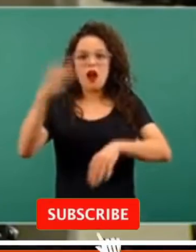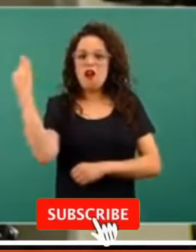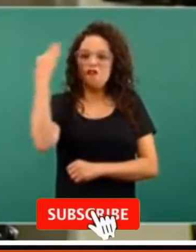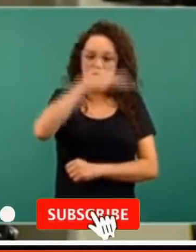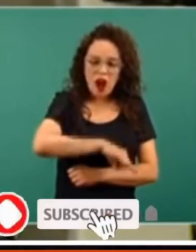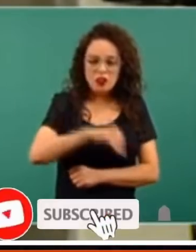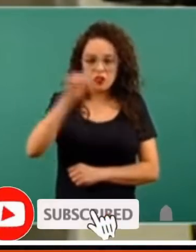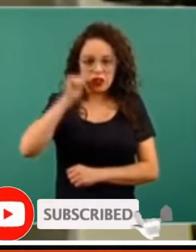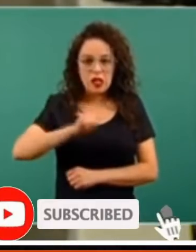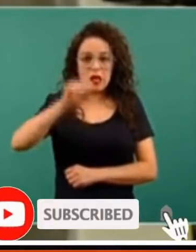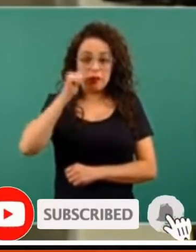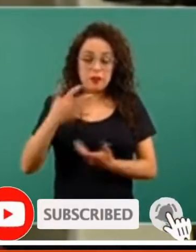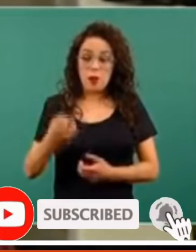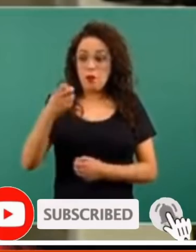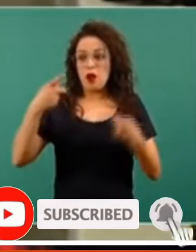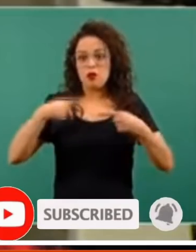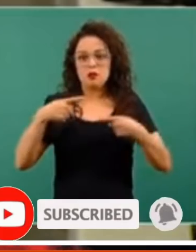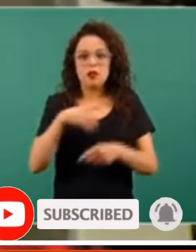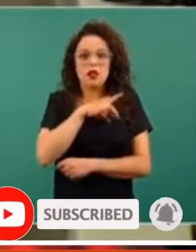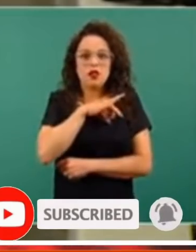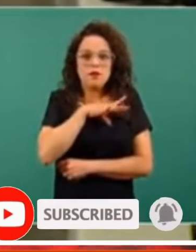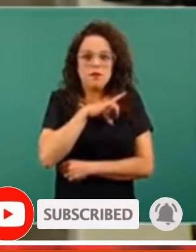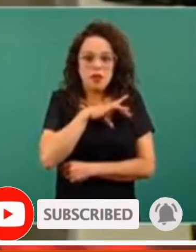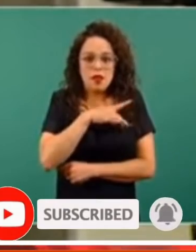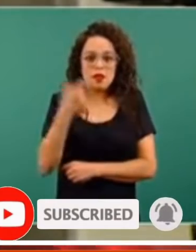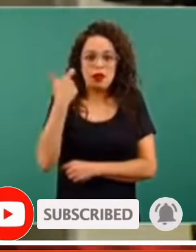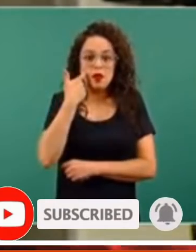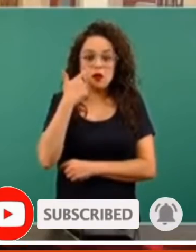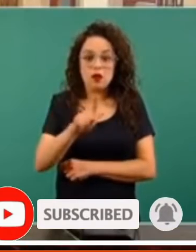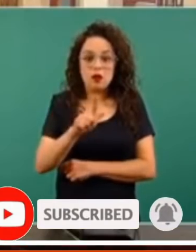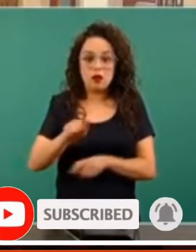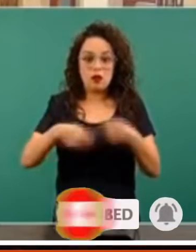a las personas le han tenido pavor de quererse aplicar, perdón,